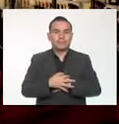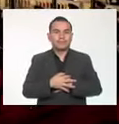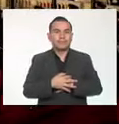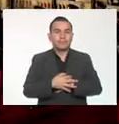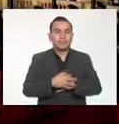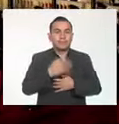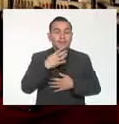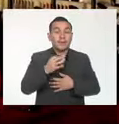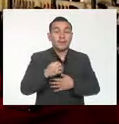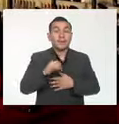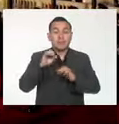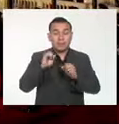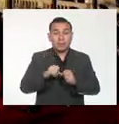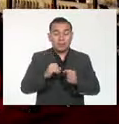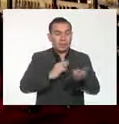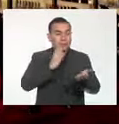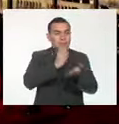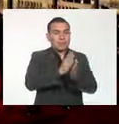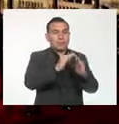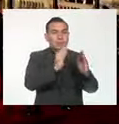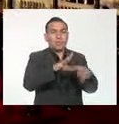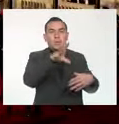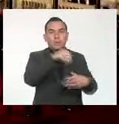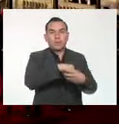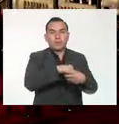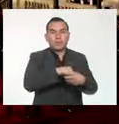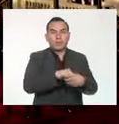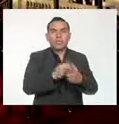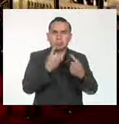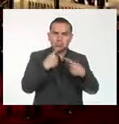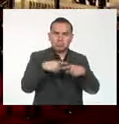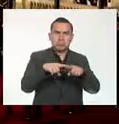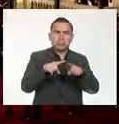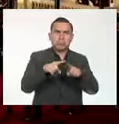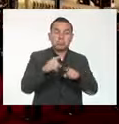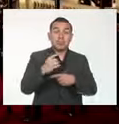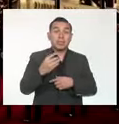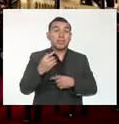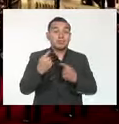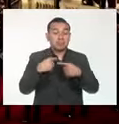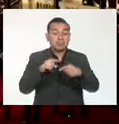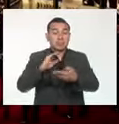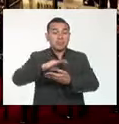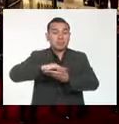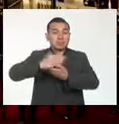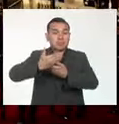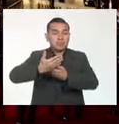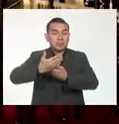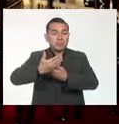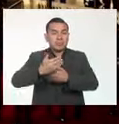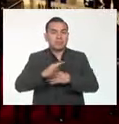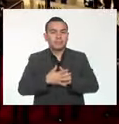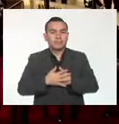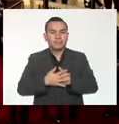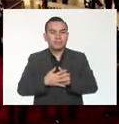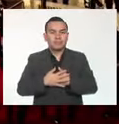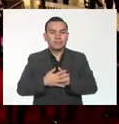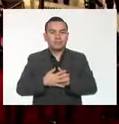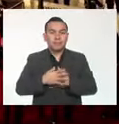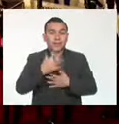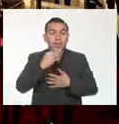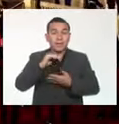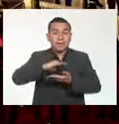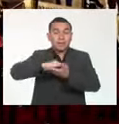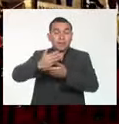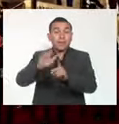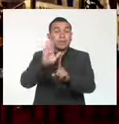Que se la podrán llevar a su casa. Y cuando se gradúan, de hecho los que se graduaron el año pasado, se llevaron sus computadoras, porque las computadoras